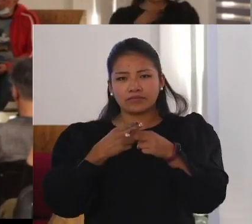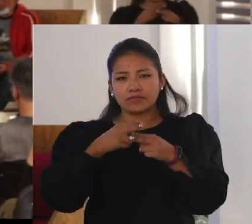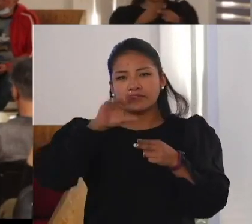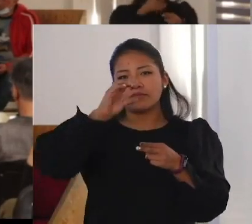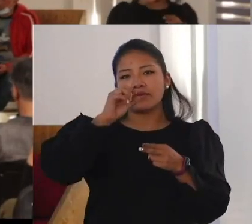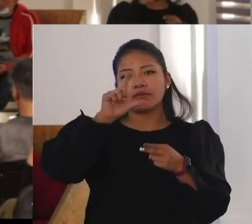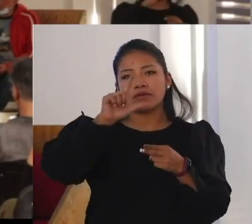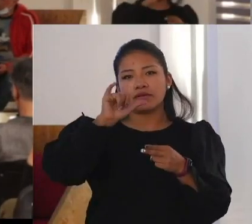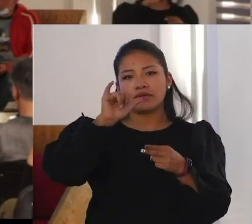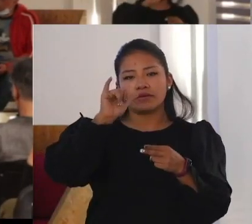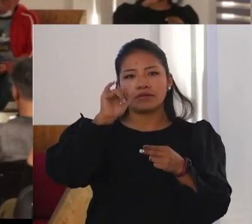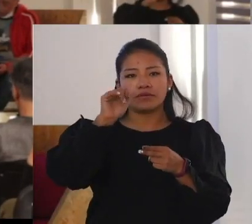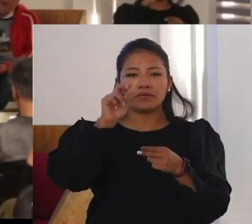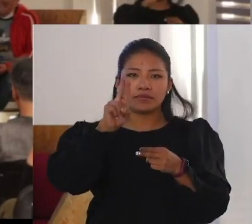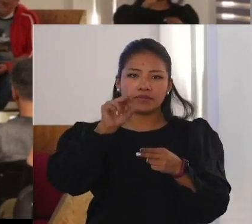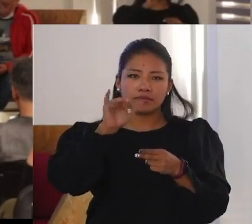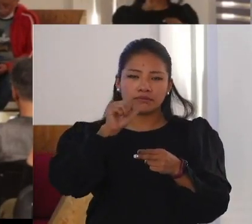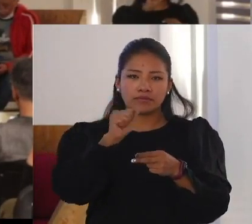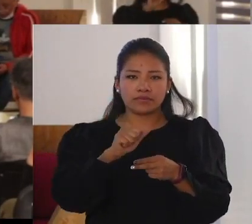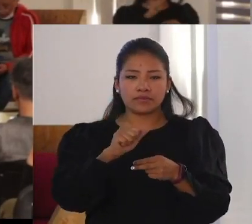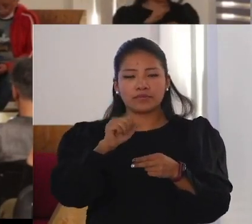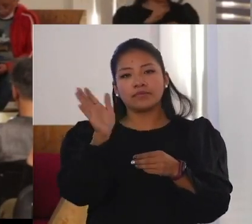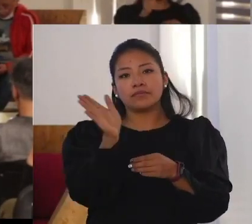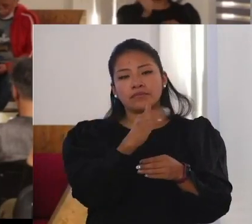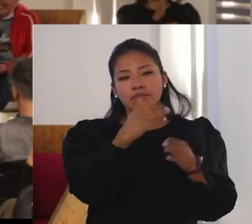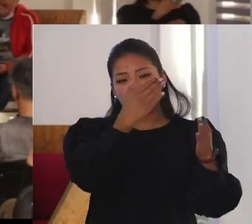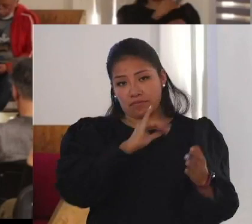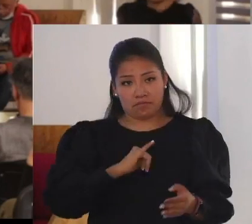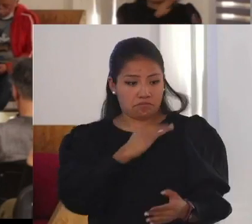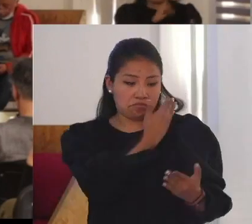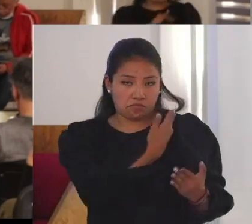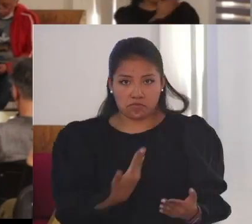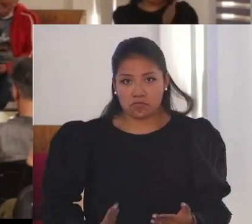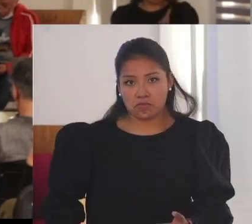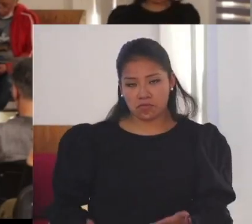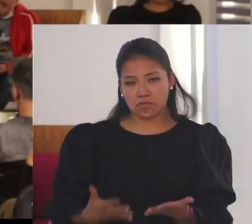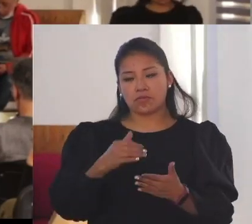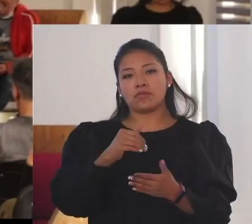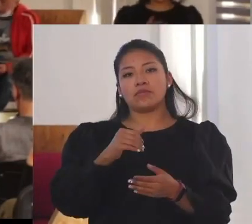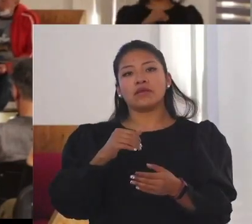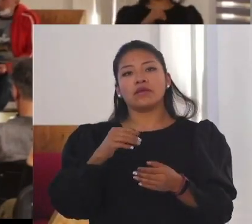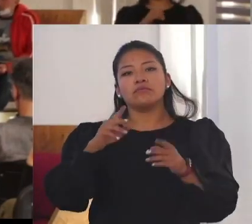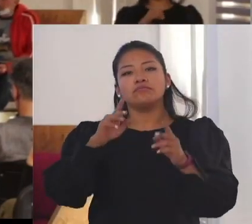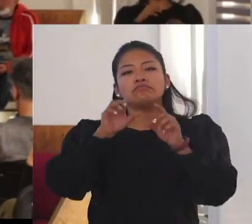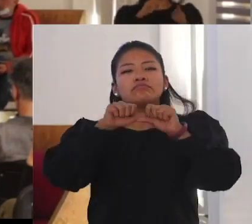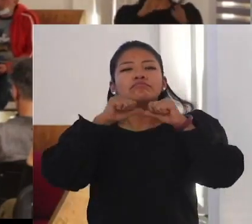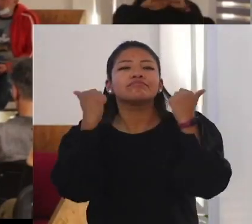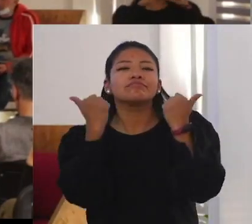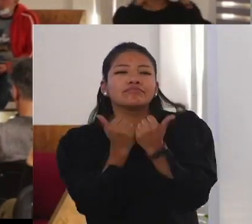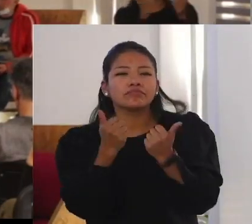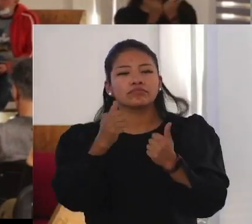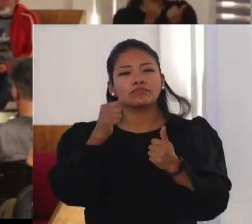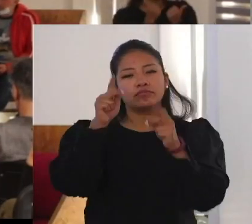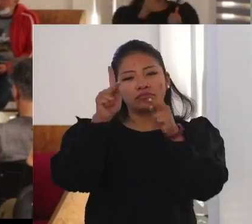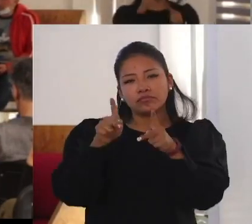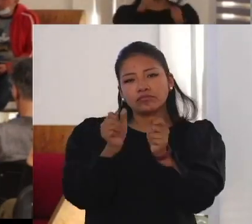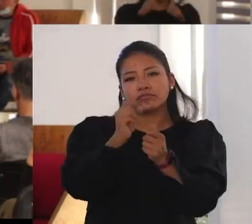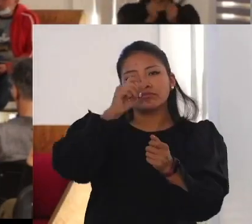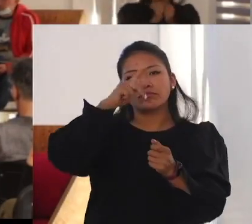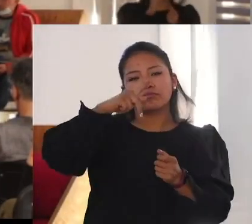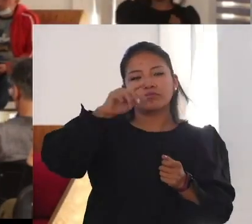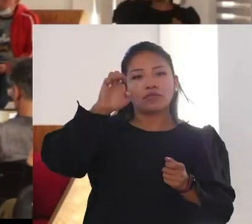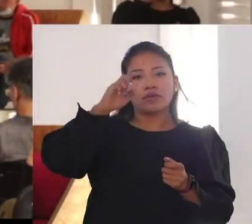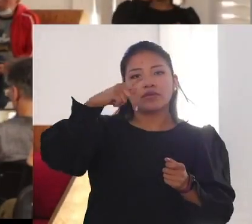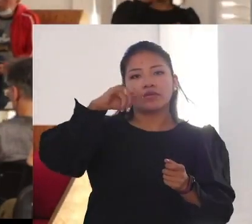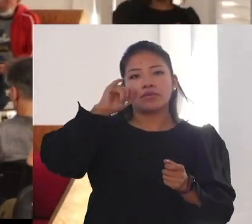soy la presidenta de la asociación paceña de epilepsia apade Aunque pronto queremos la afilación de más